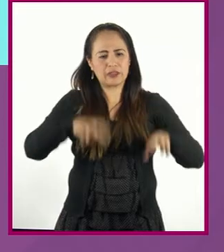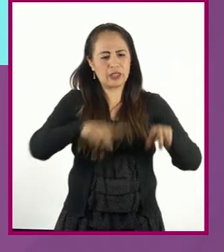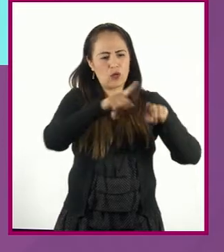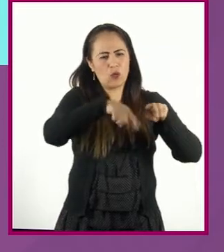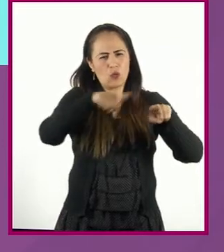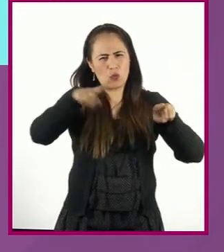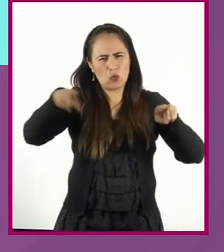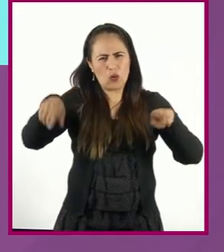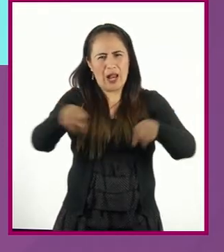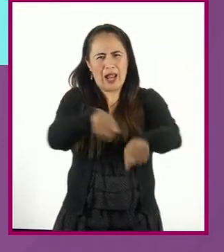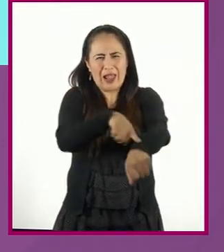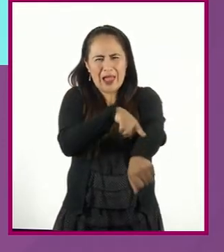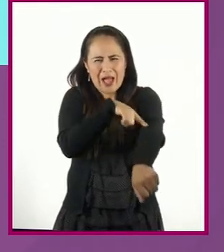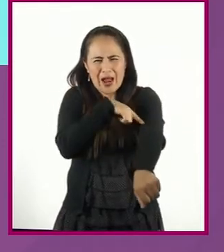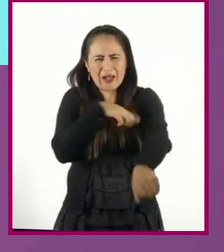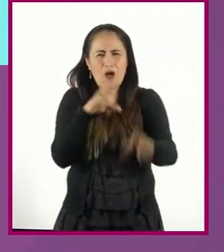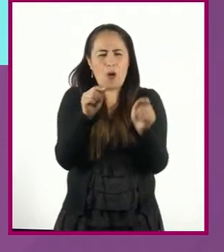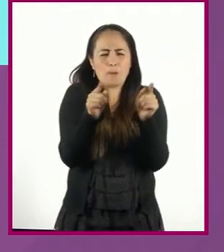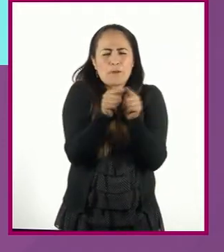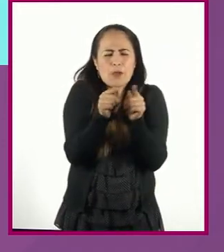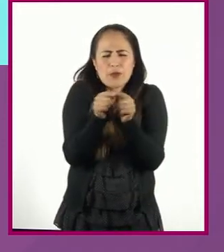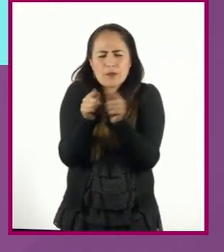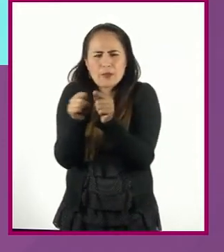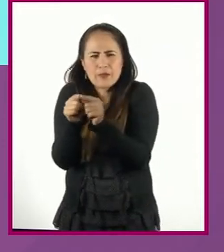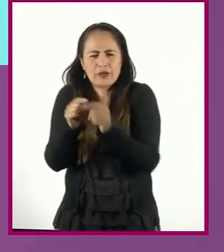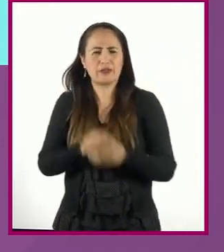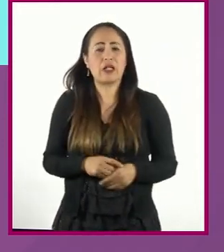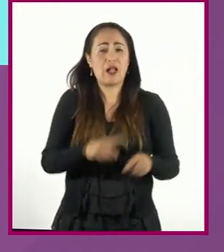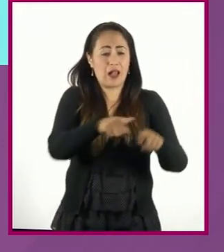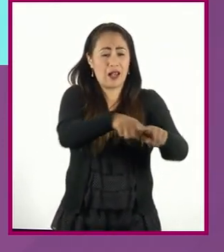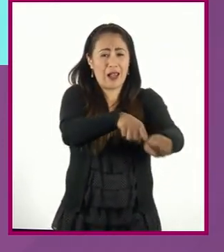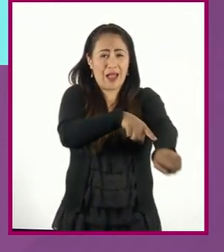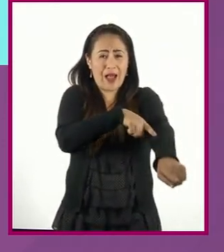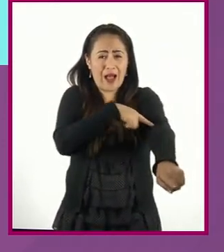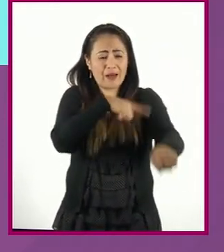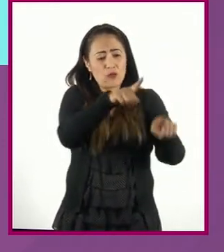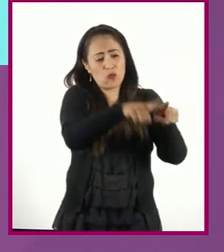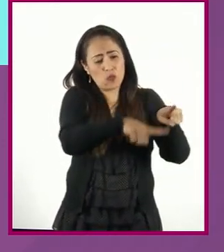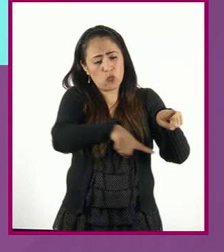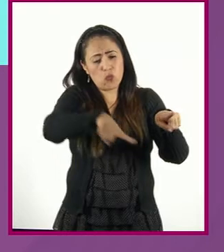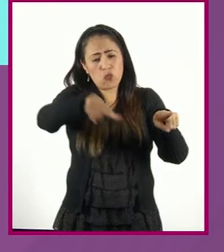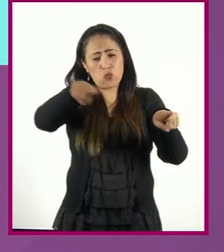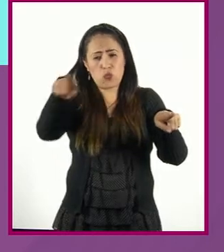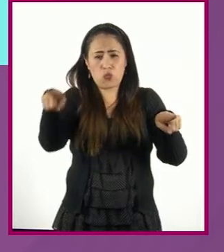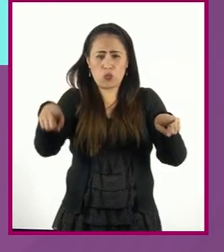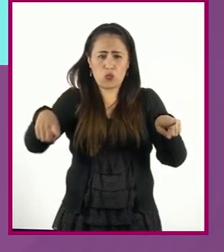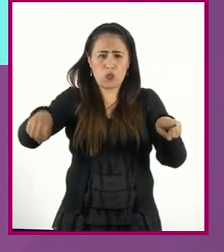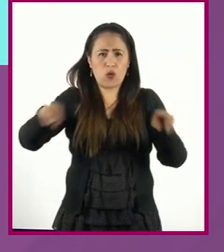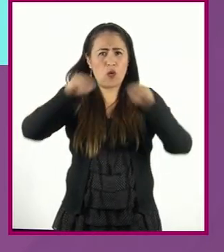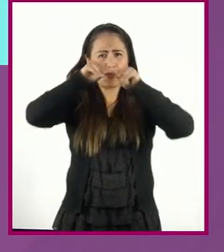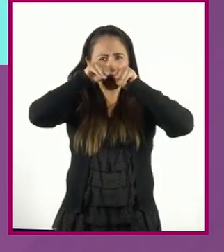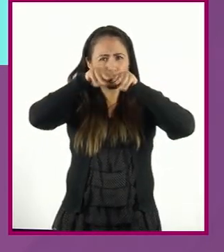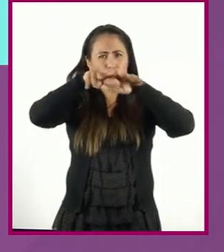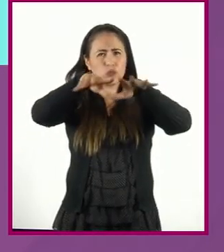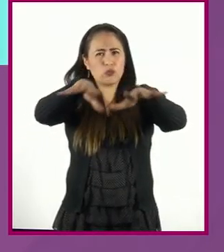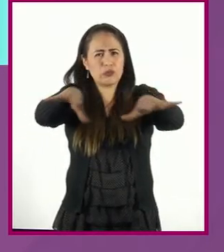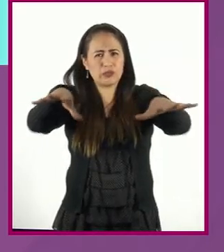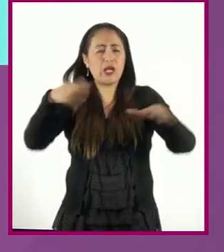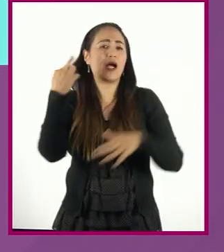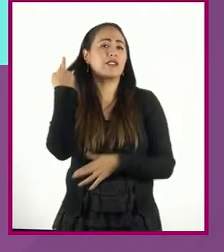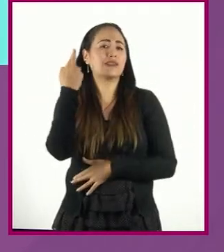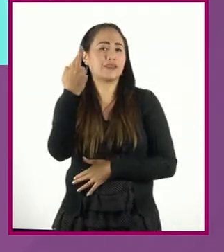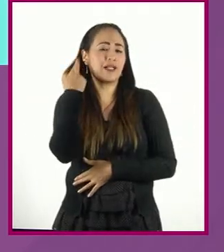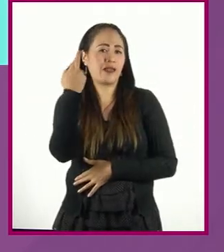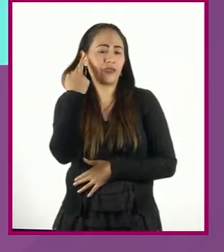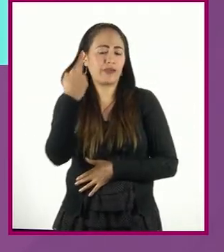largas hasta las más cortas. Las ondas más largas se utilizan para las transmisiones radiofónicas.